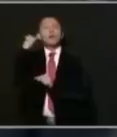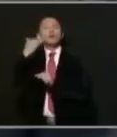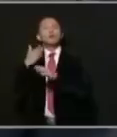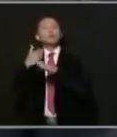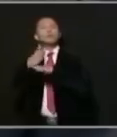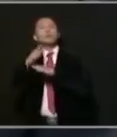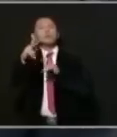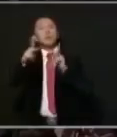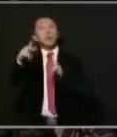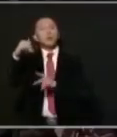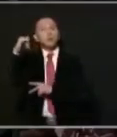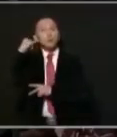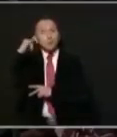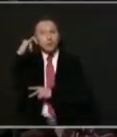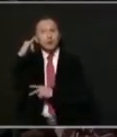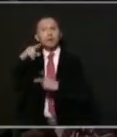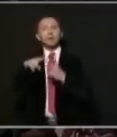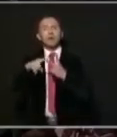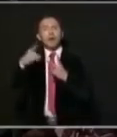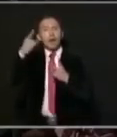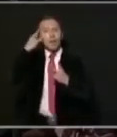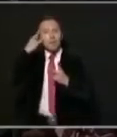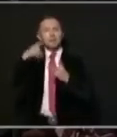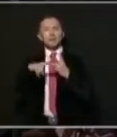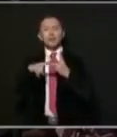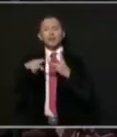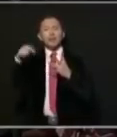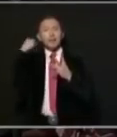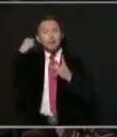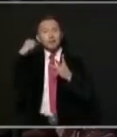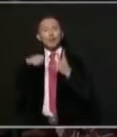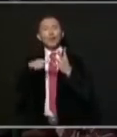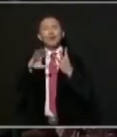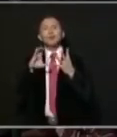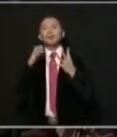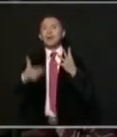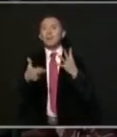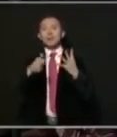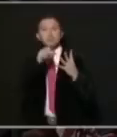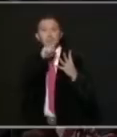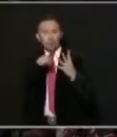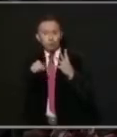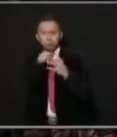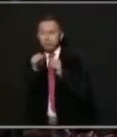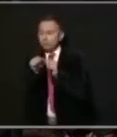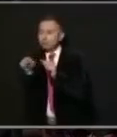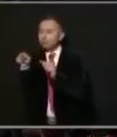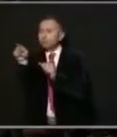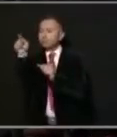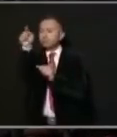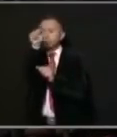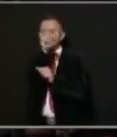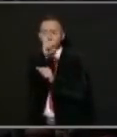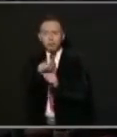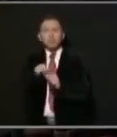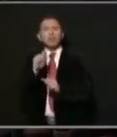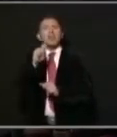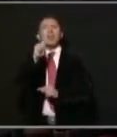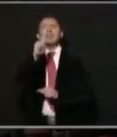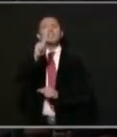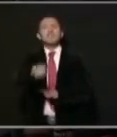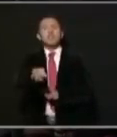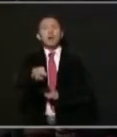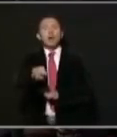Campeche, como Tabasco, como Chiapas. Esto va a significar muchos empleos, pero